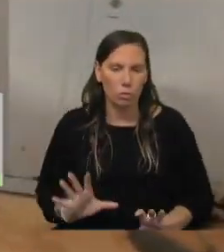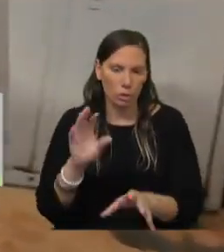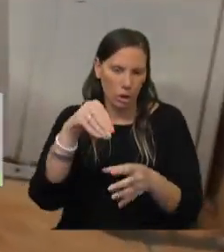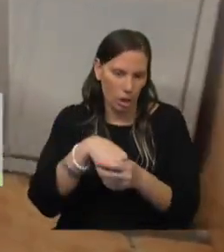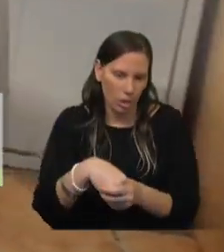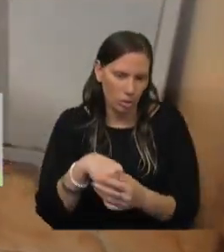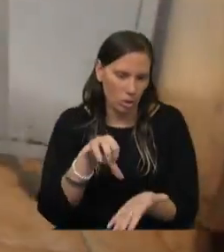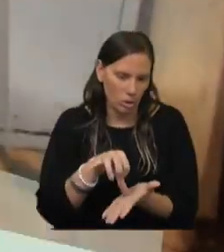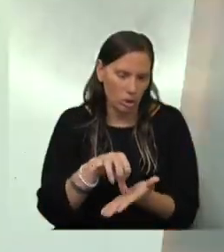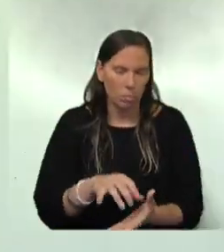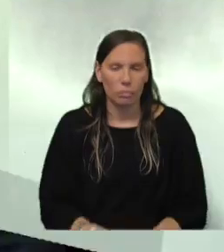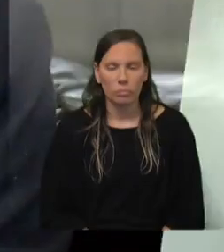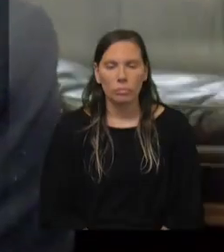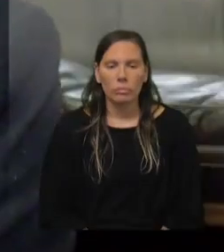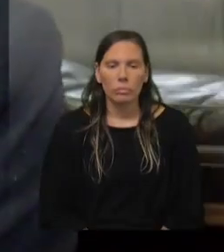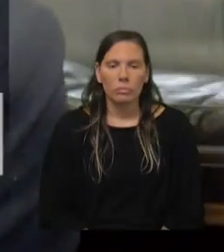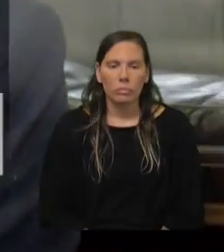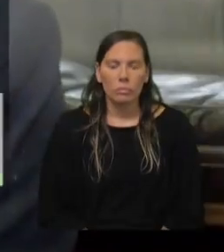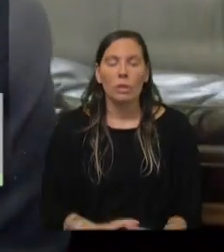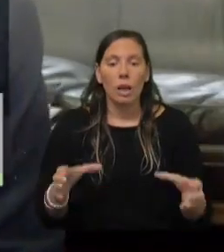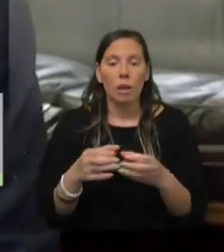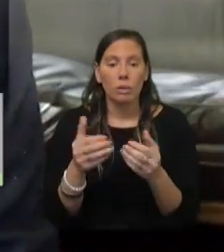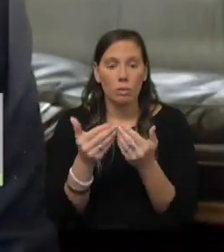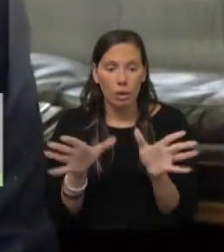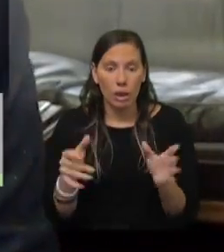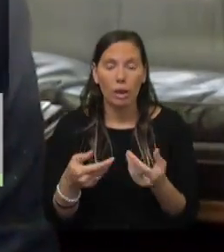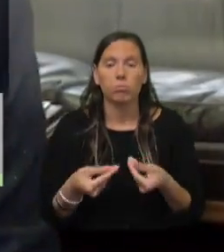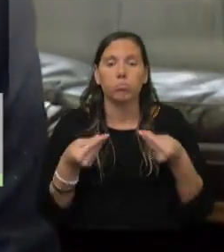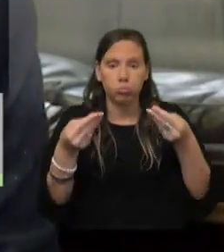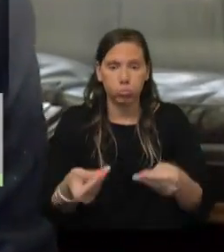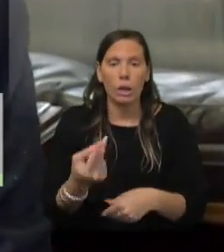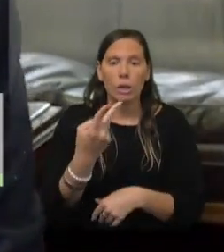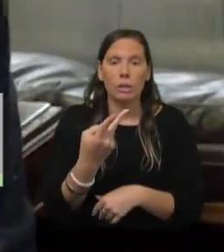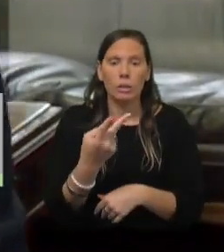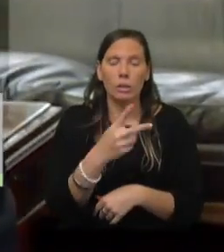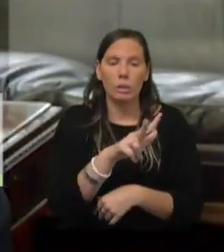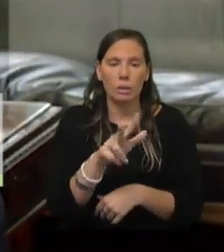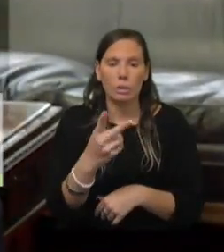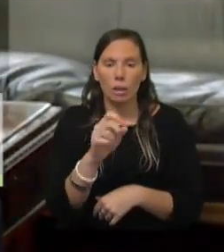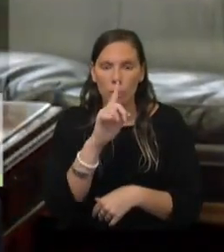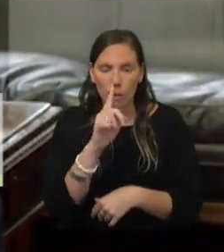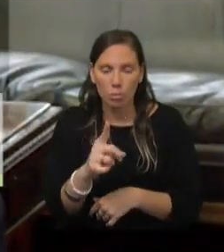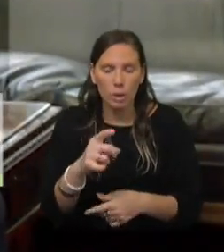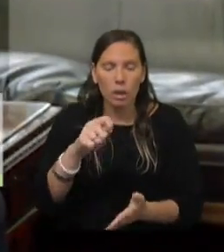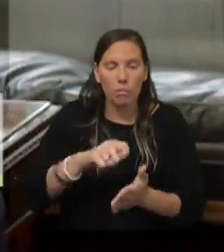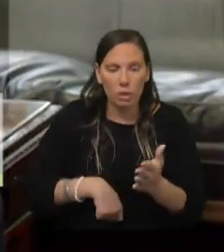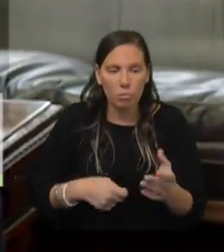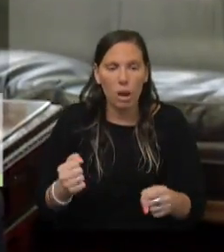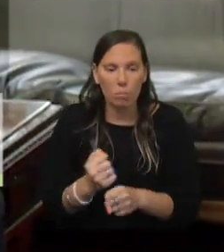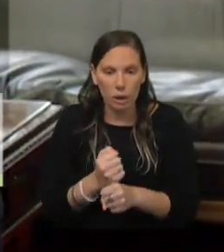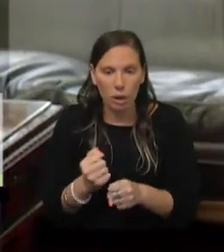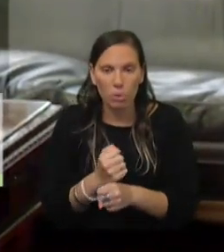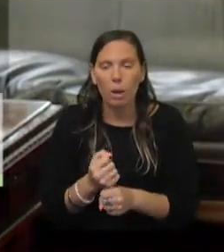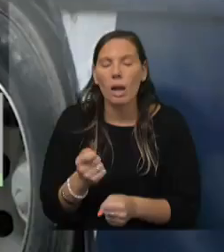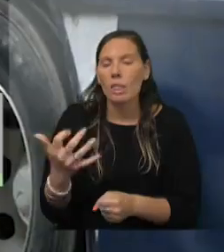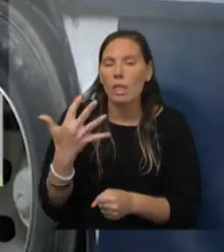el sistema gabilo abierto entregó 32000 firmas para habilitar el plebiscito por una deuda justa